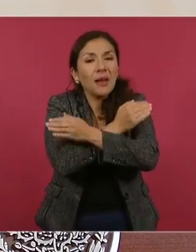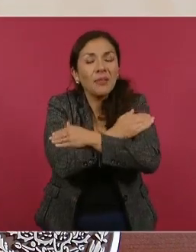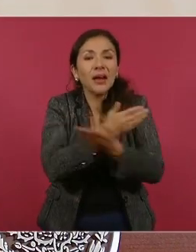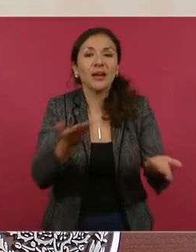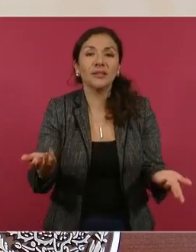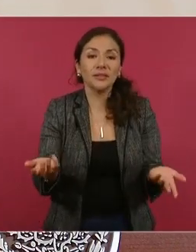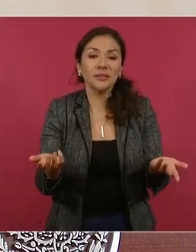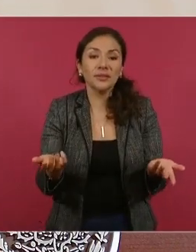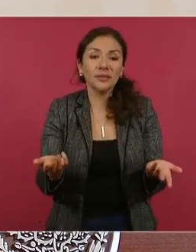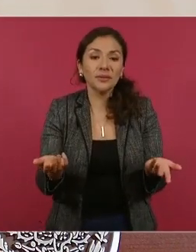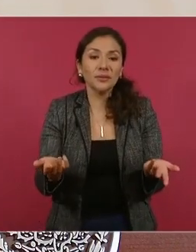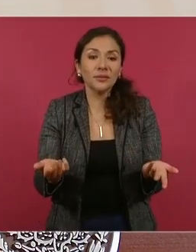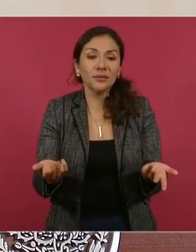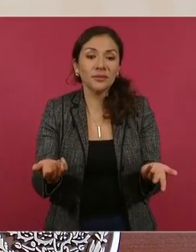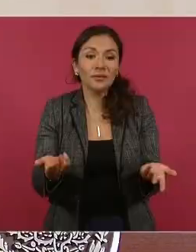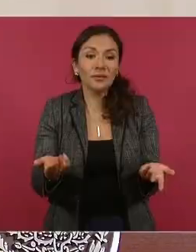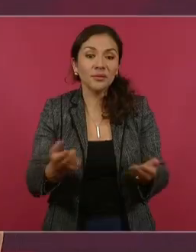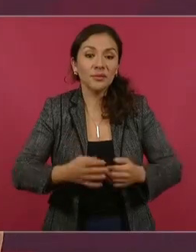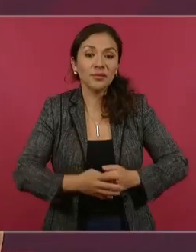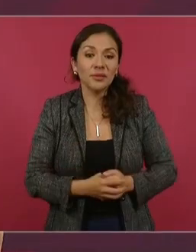abrazarnos.